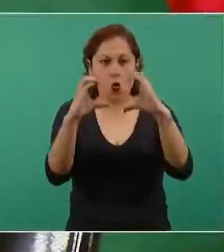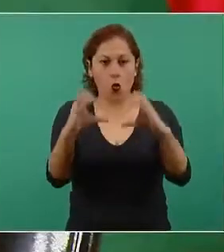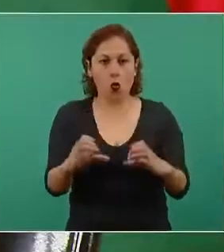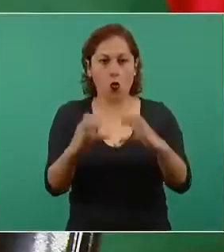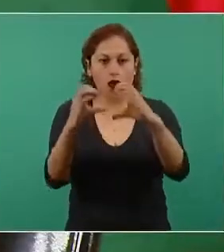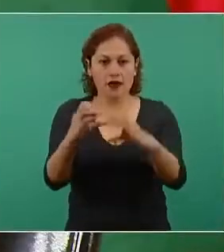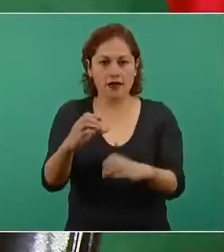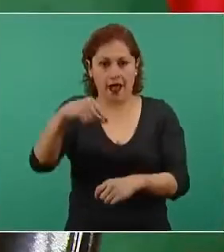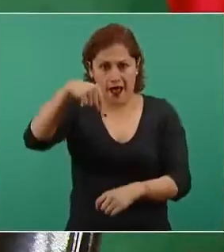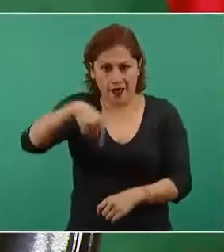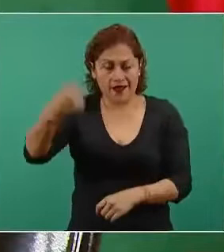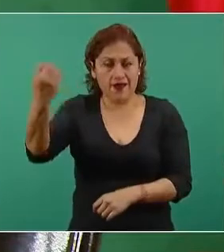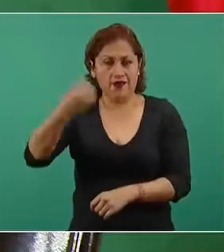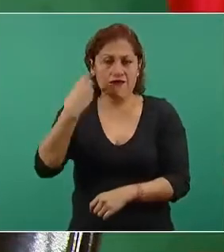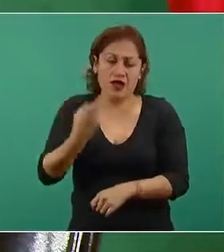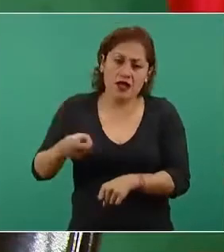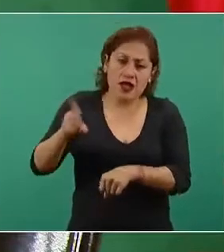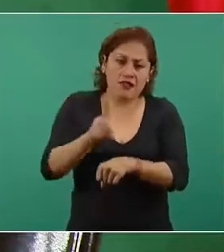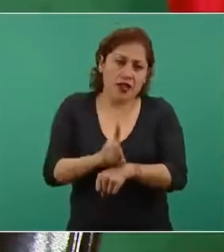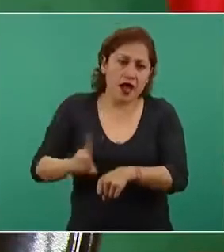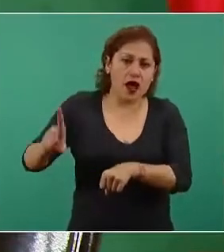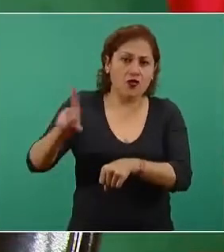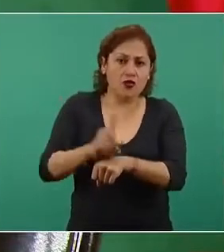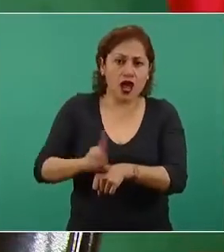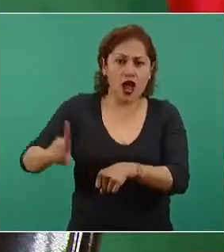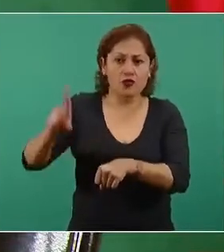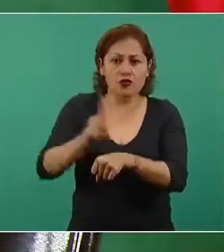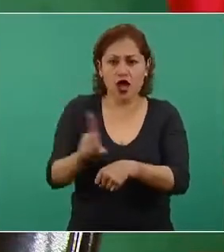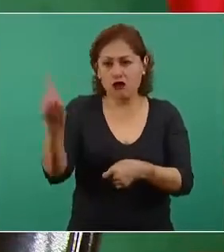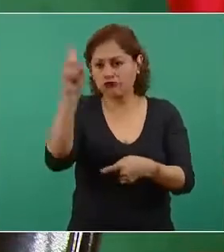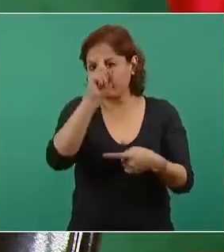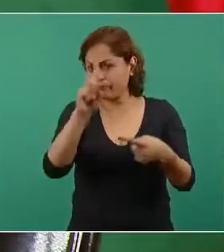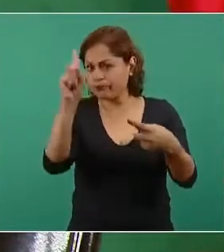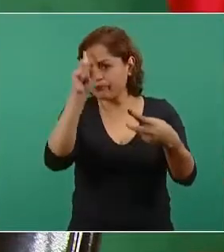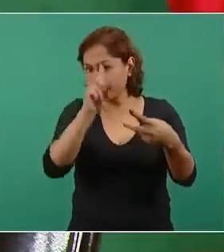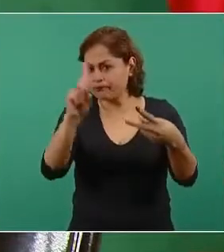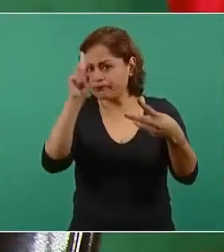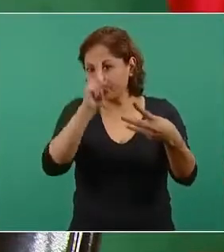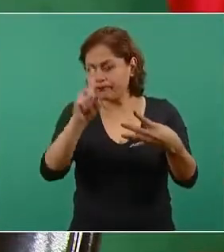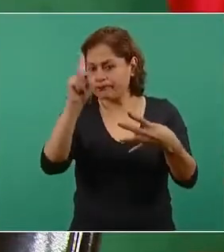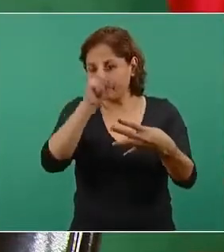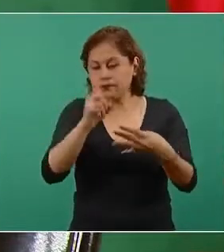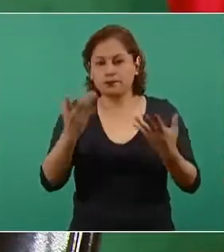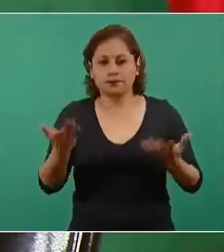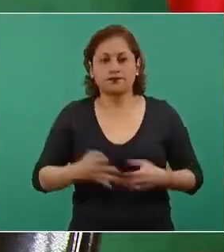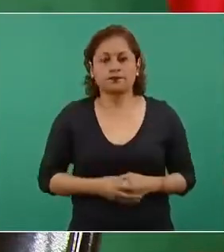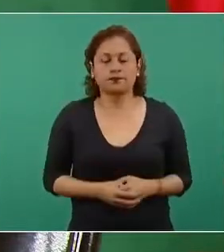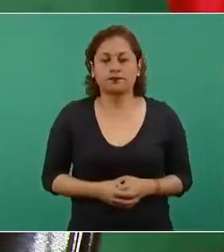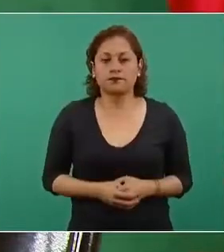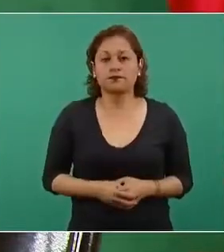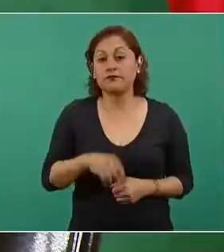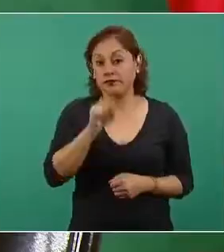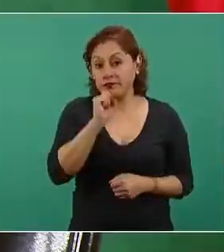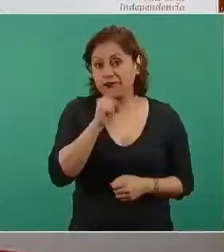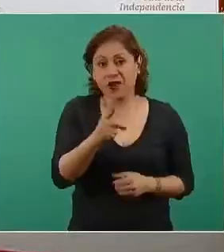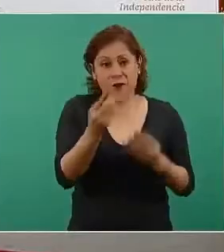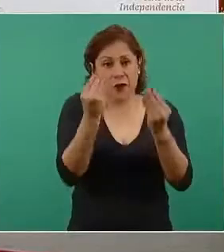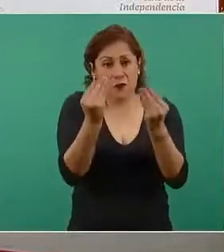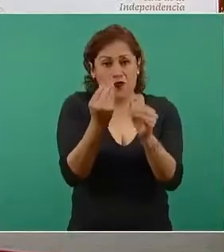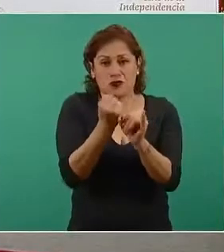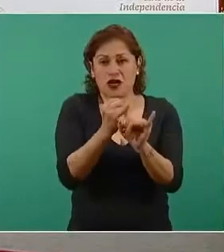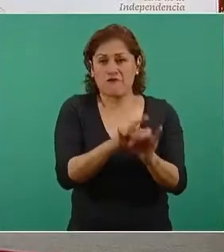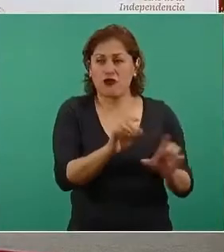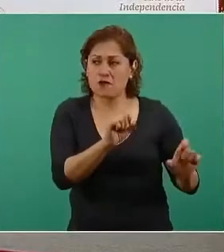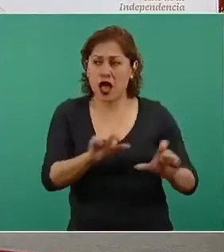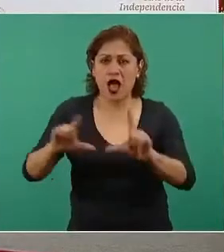día con día se han dado a través aquí en Palacio Nacional, y pues inclusive todo lo que tenemos ya publicado en el sitio